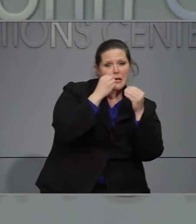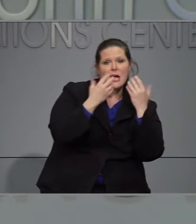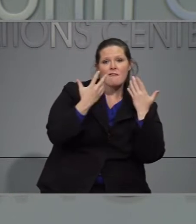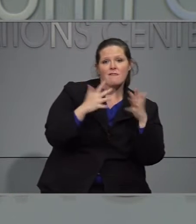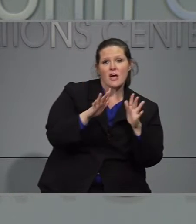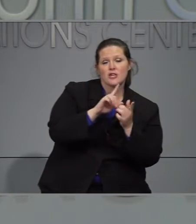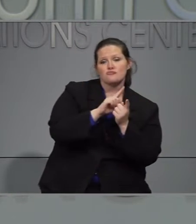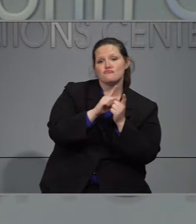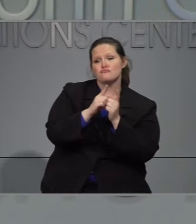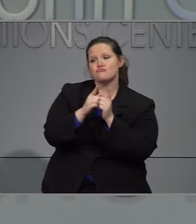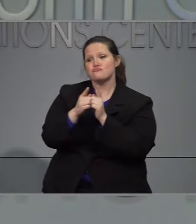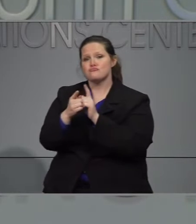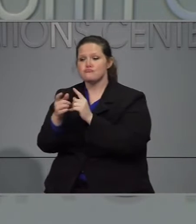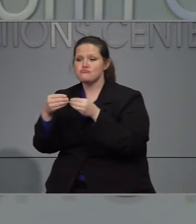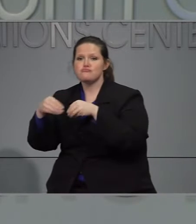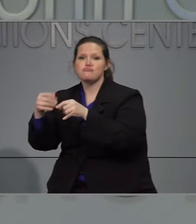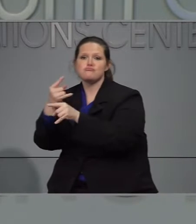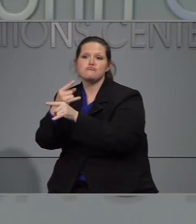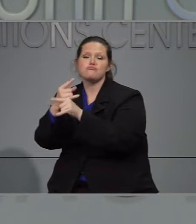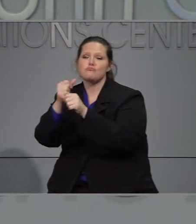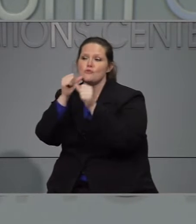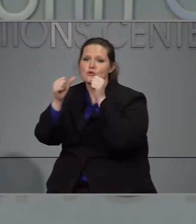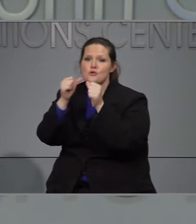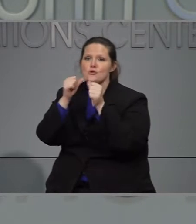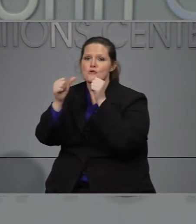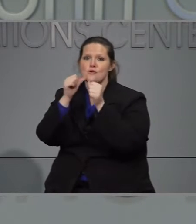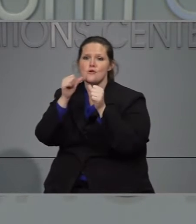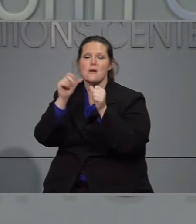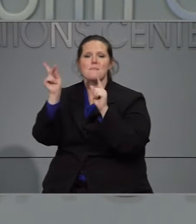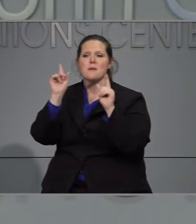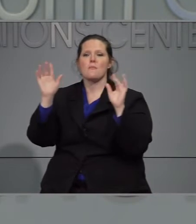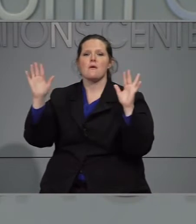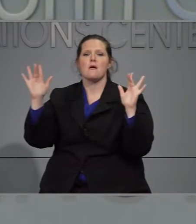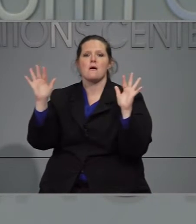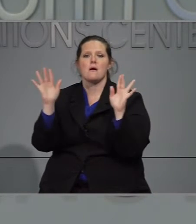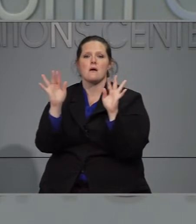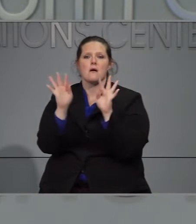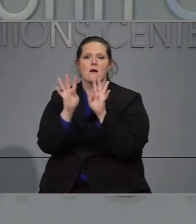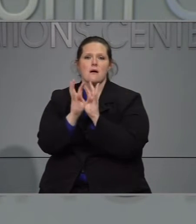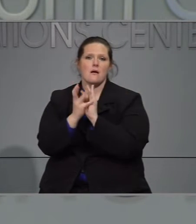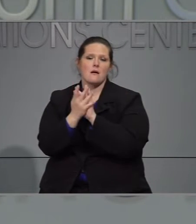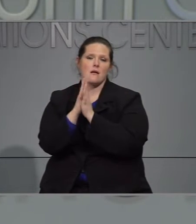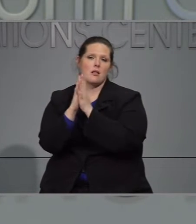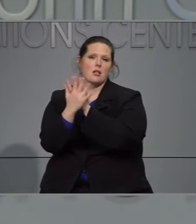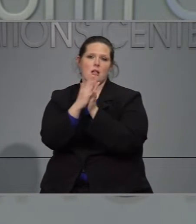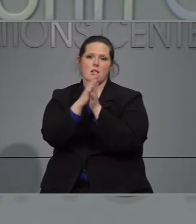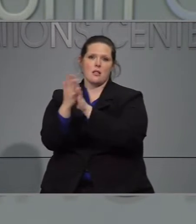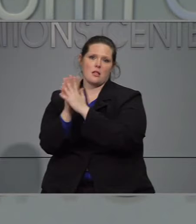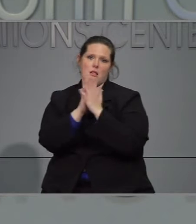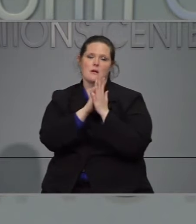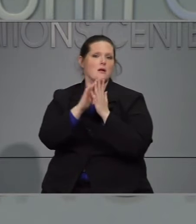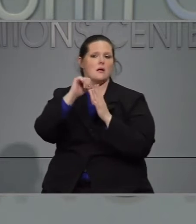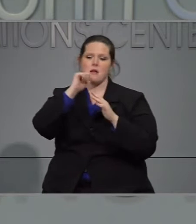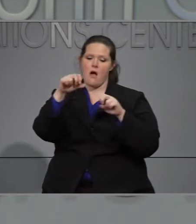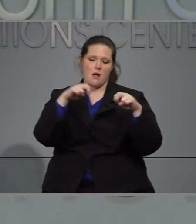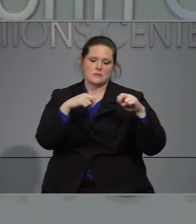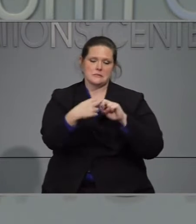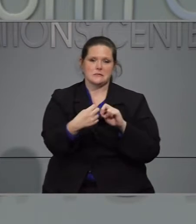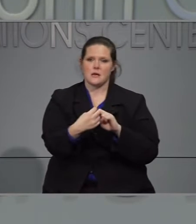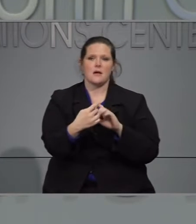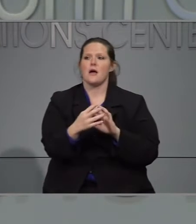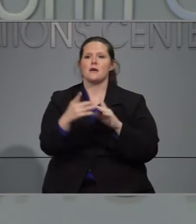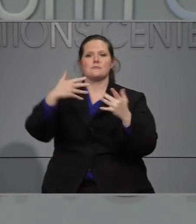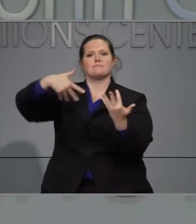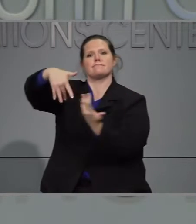personas no están guardando la distancia sana y no están sentándose en las mesas, sino pasando y